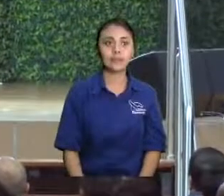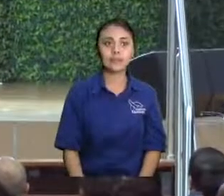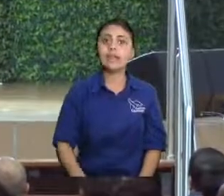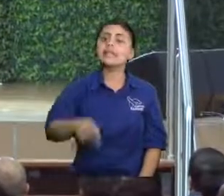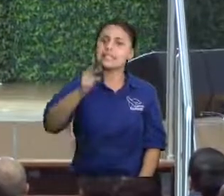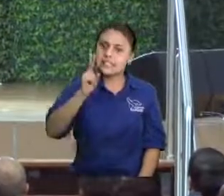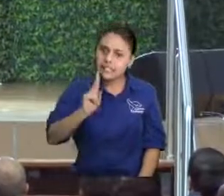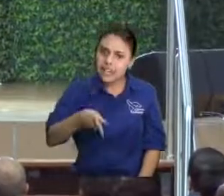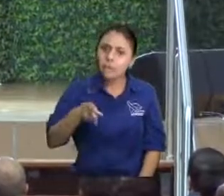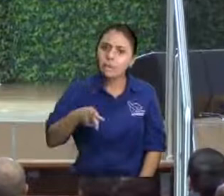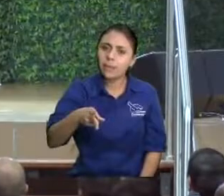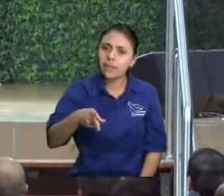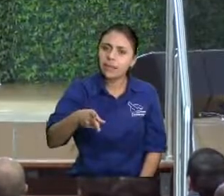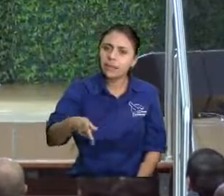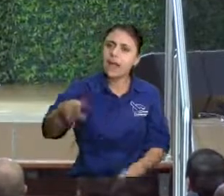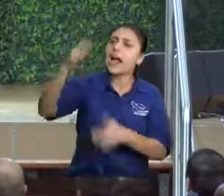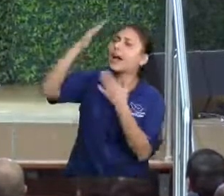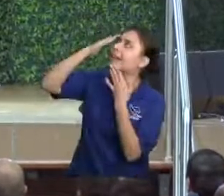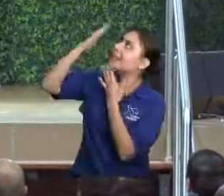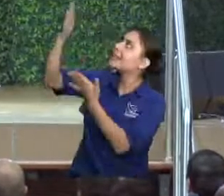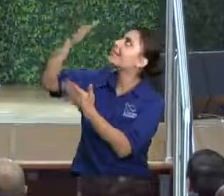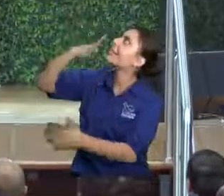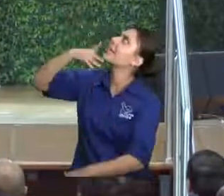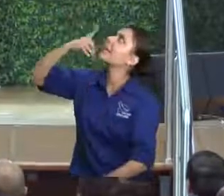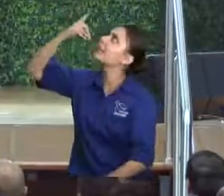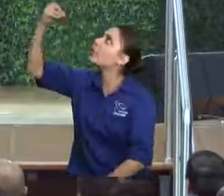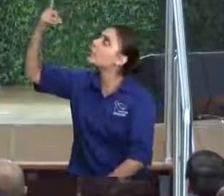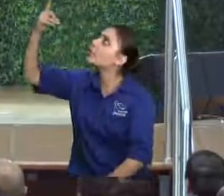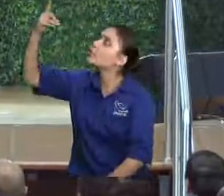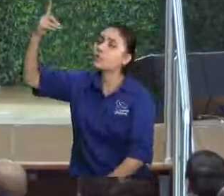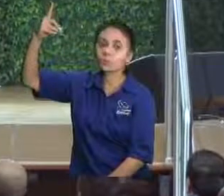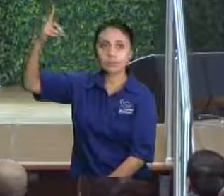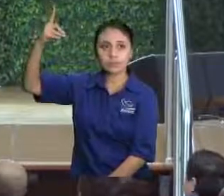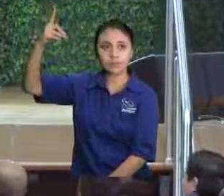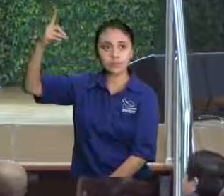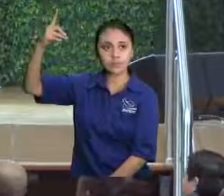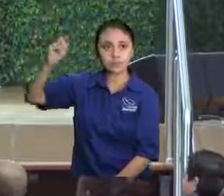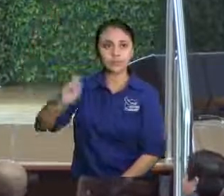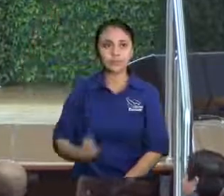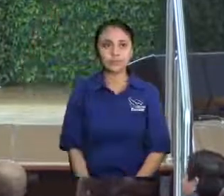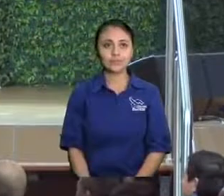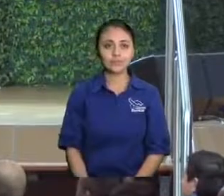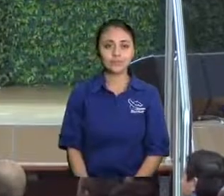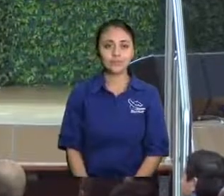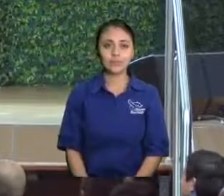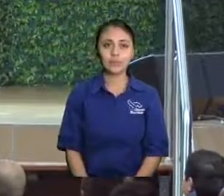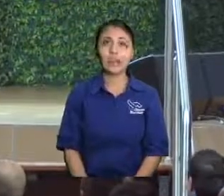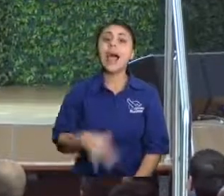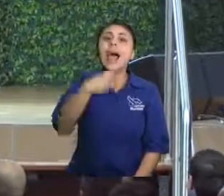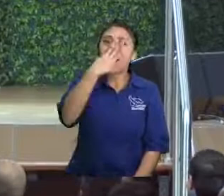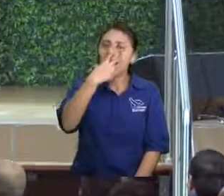siempre levanta tu voz para decir lo que sigue. ¿Qué sigue? A